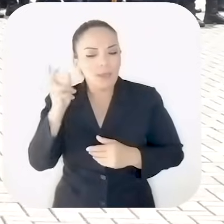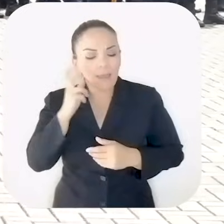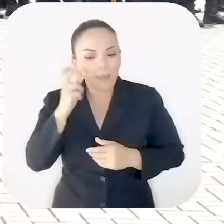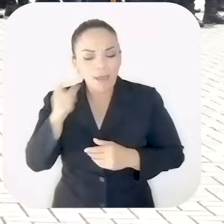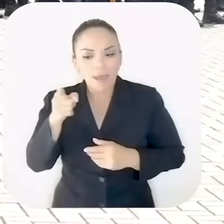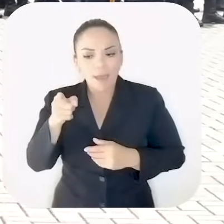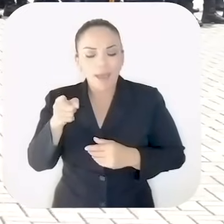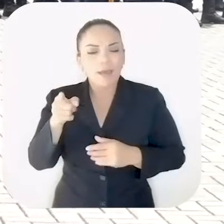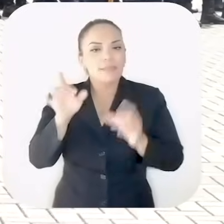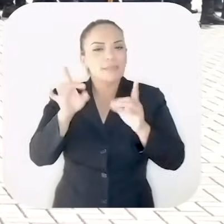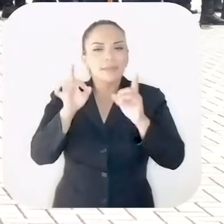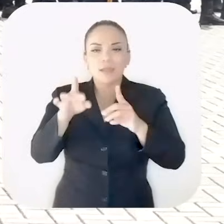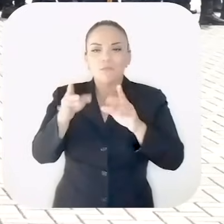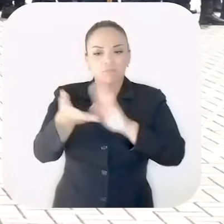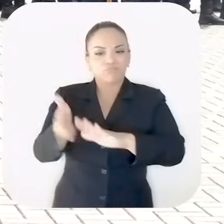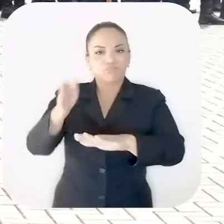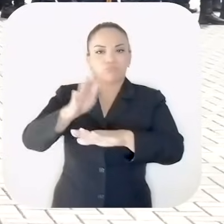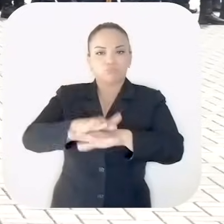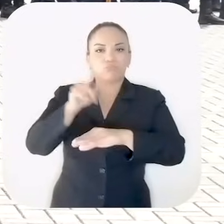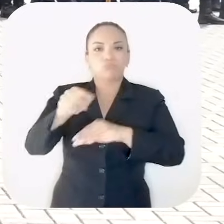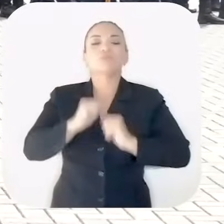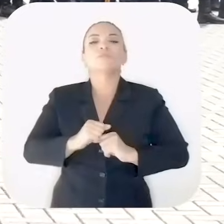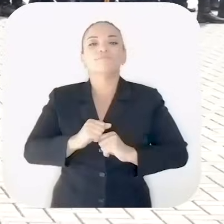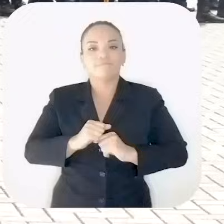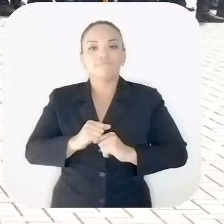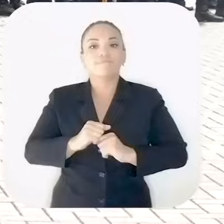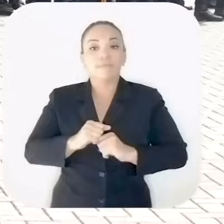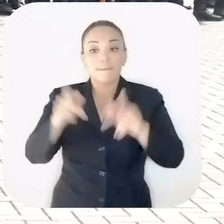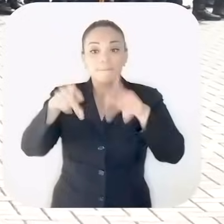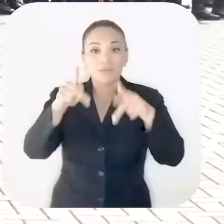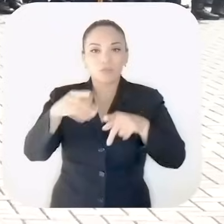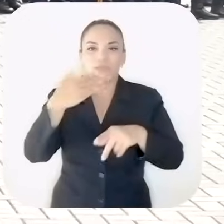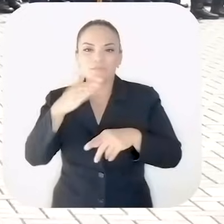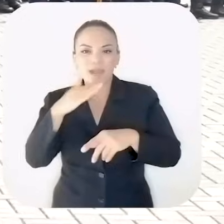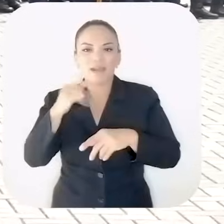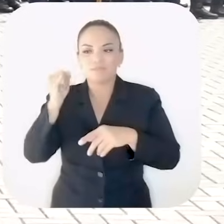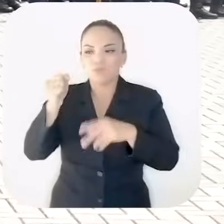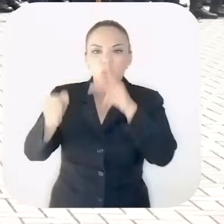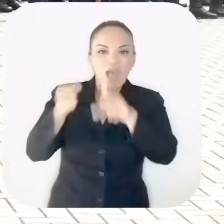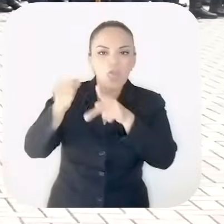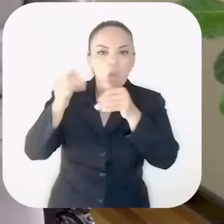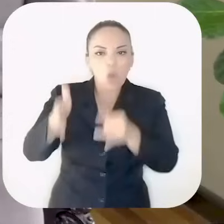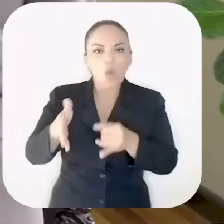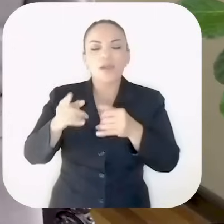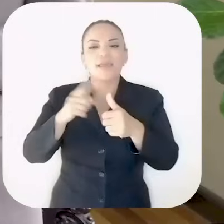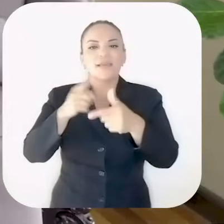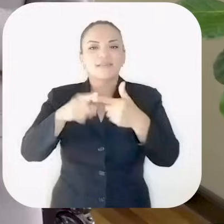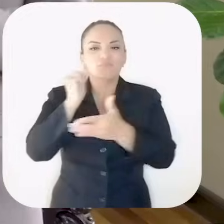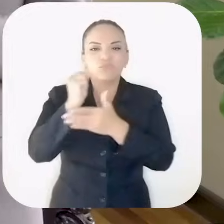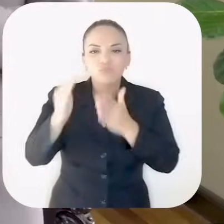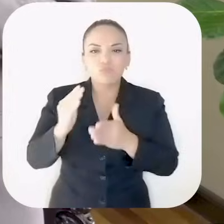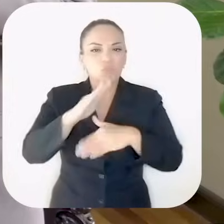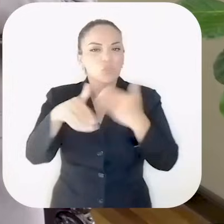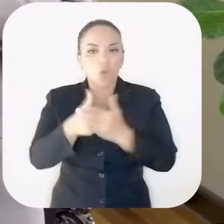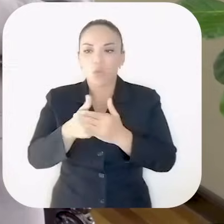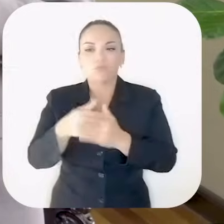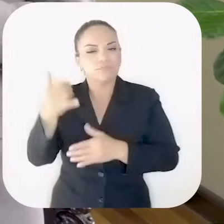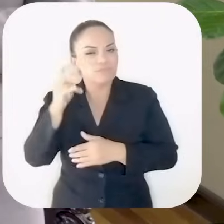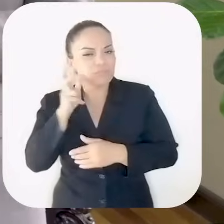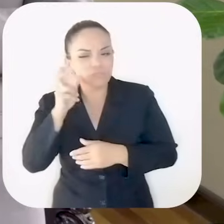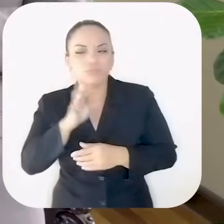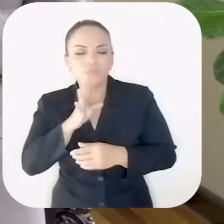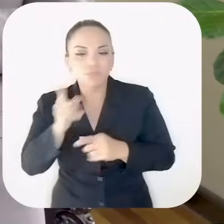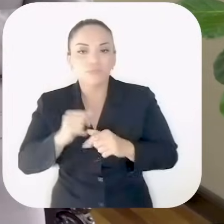crímenes que se están cometiendo. Esas conversaciones de los homicidas, de los violadores y del crimen organizado. Casos como el de